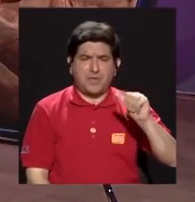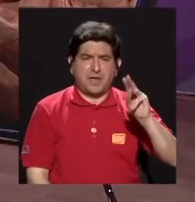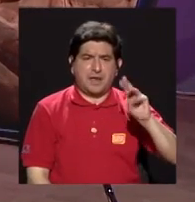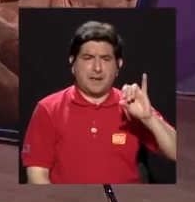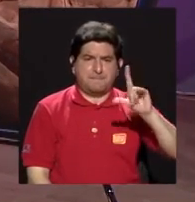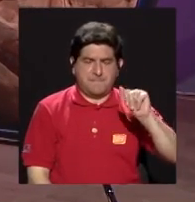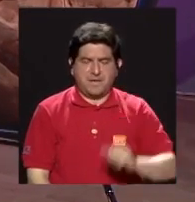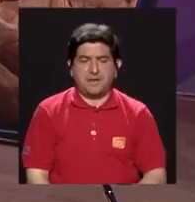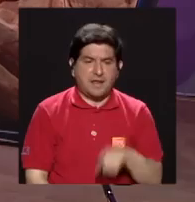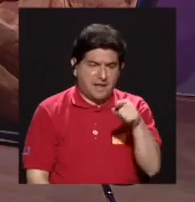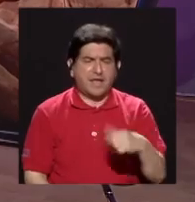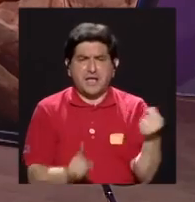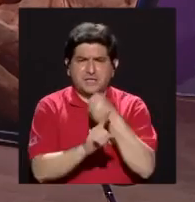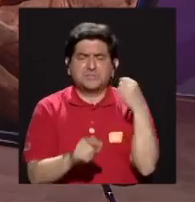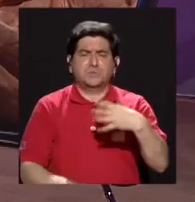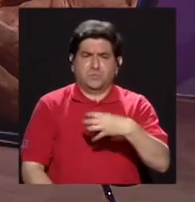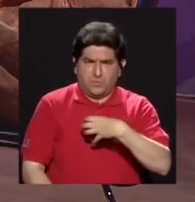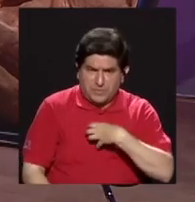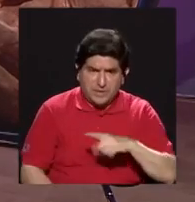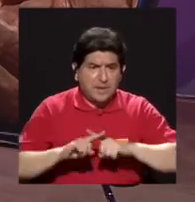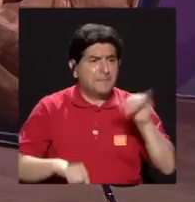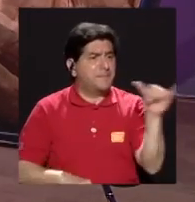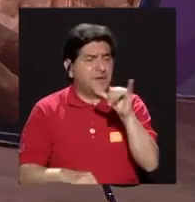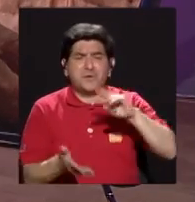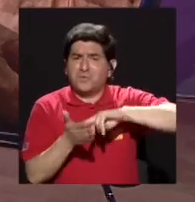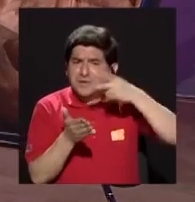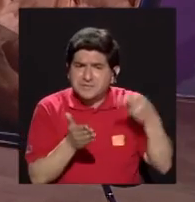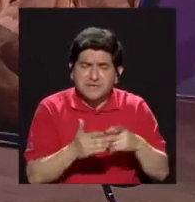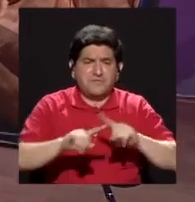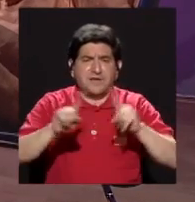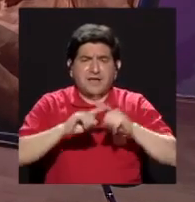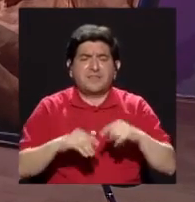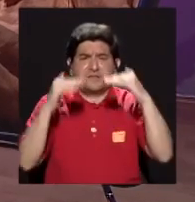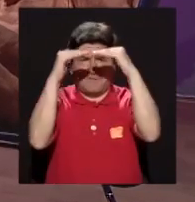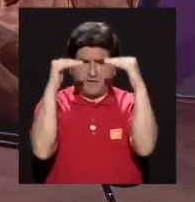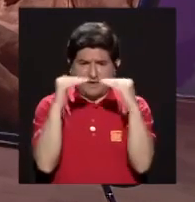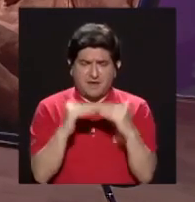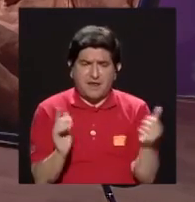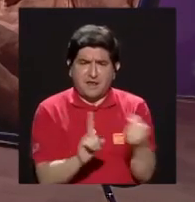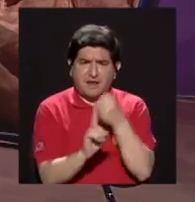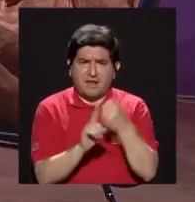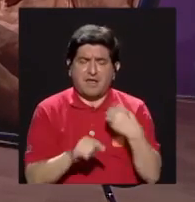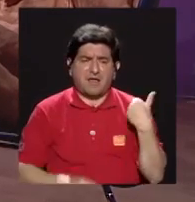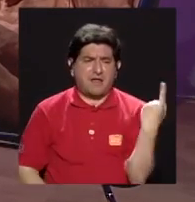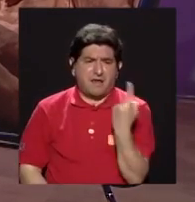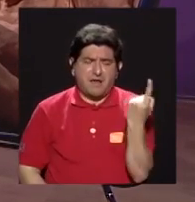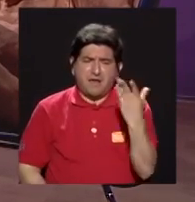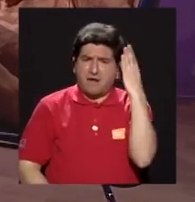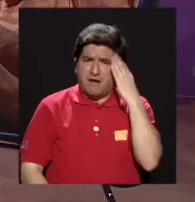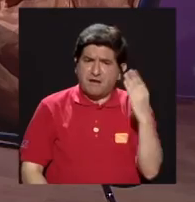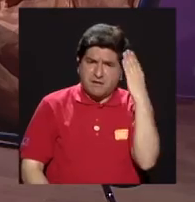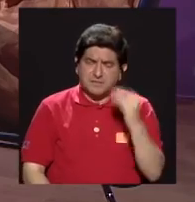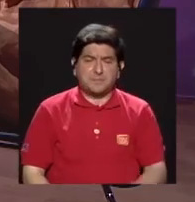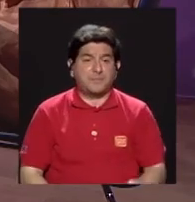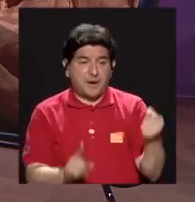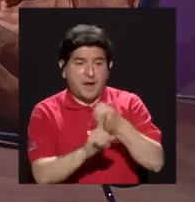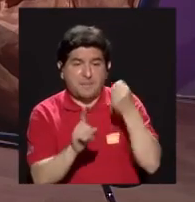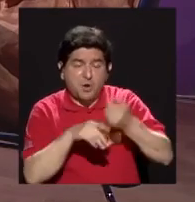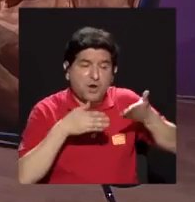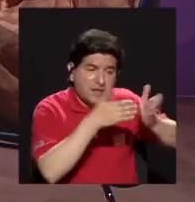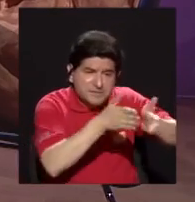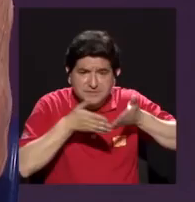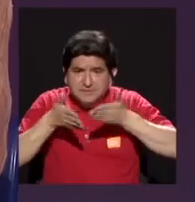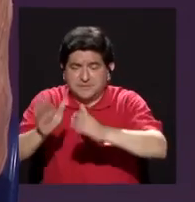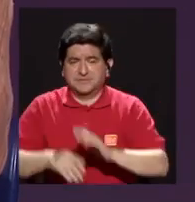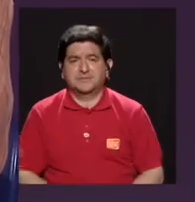en una violencia patrimonial pero también se convierte en otros niveles de violencia que vivimos constantemente y por ejemplo la violencia callejera